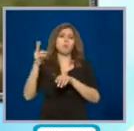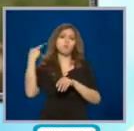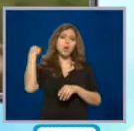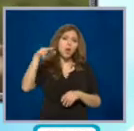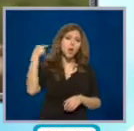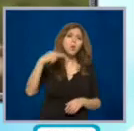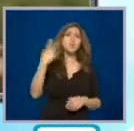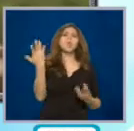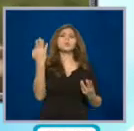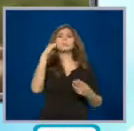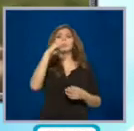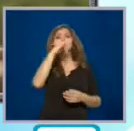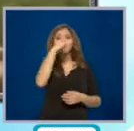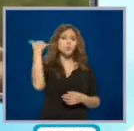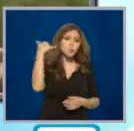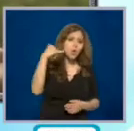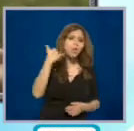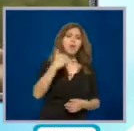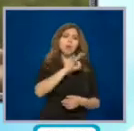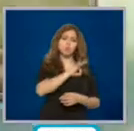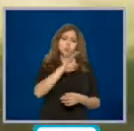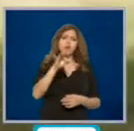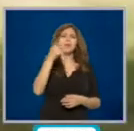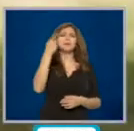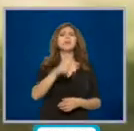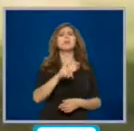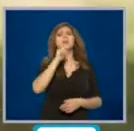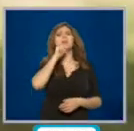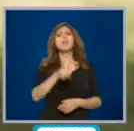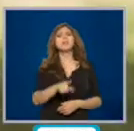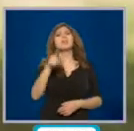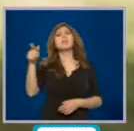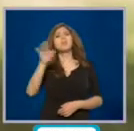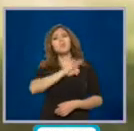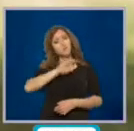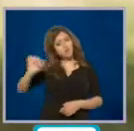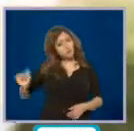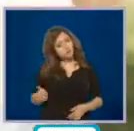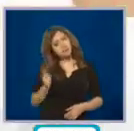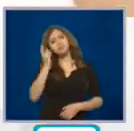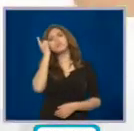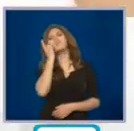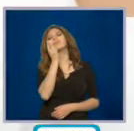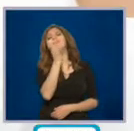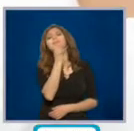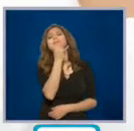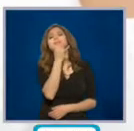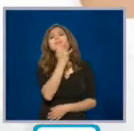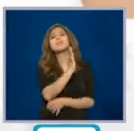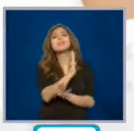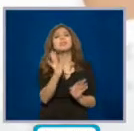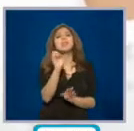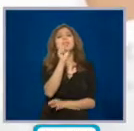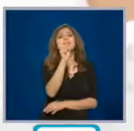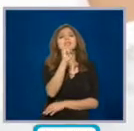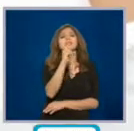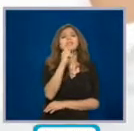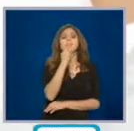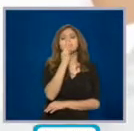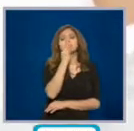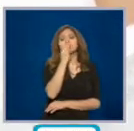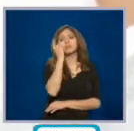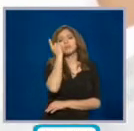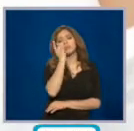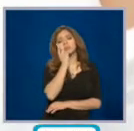el tiempo para todo, Pamela. La verdad, es delicioso. Pero no hay que irse con la ¿no? finta, ¿eh? Una siesta No sana recupera.